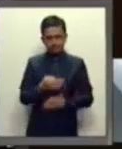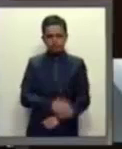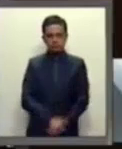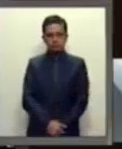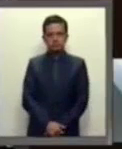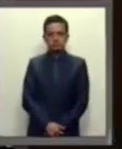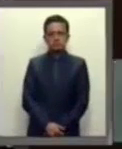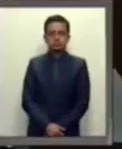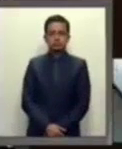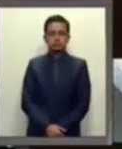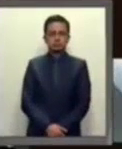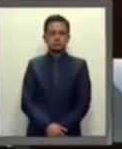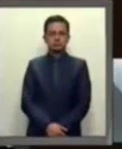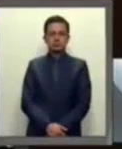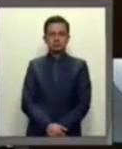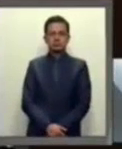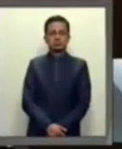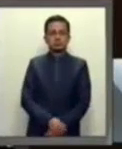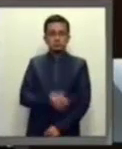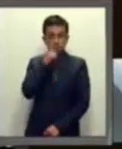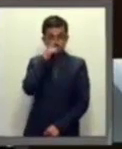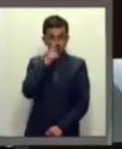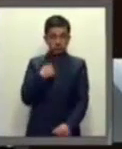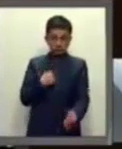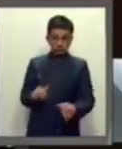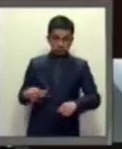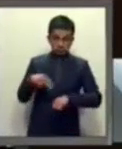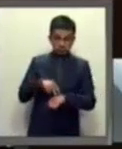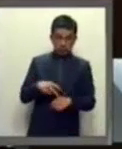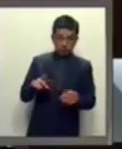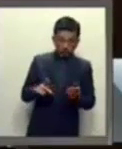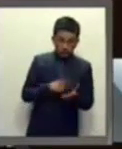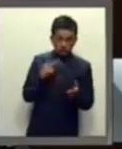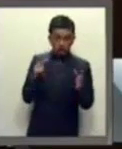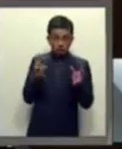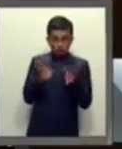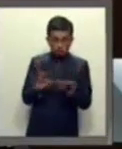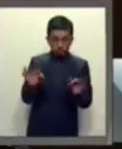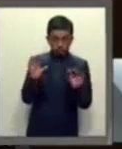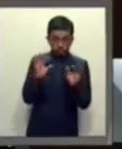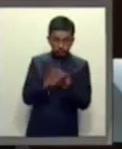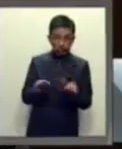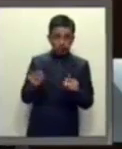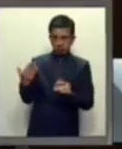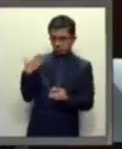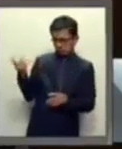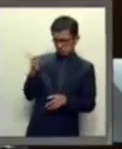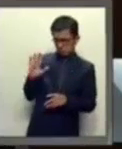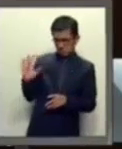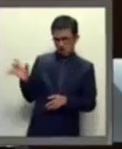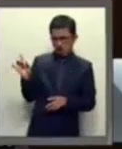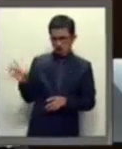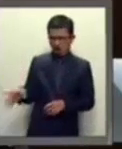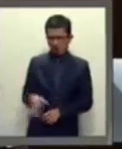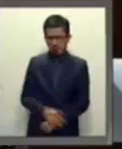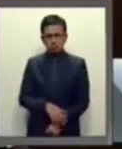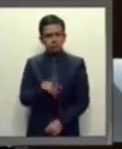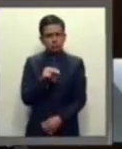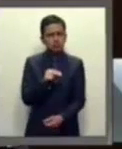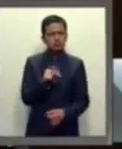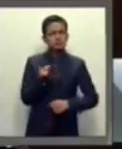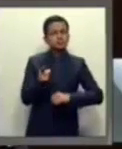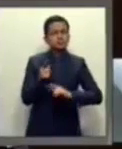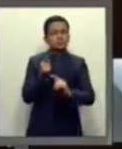No voy a repetir aquí lo que han dicho ya otros compañeros. El problema